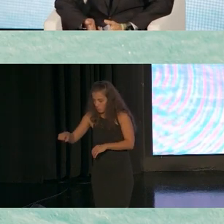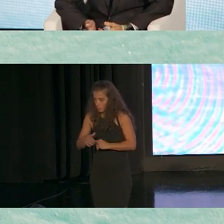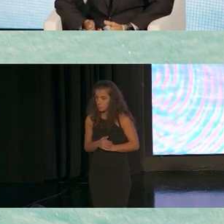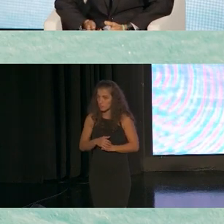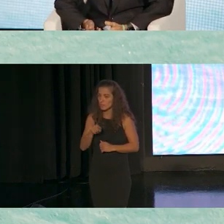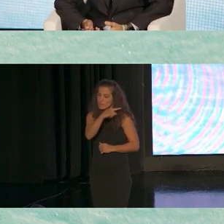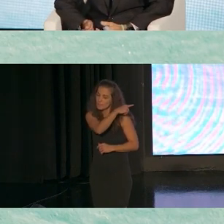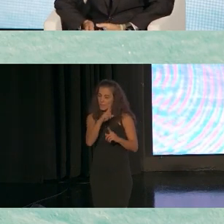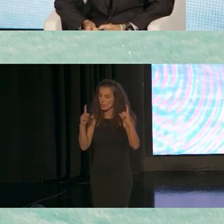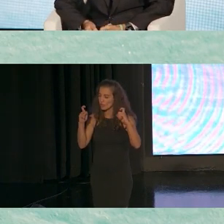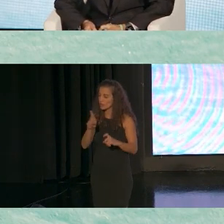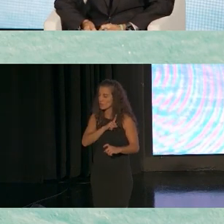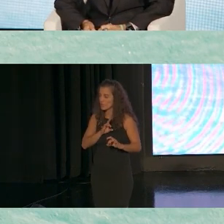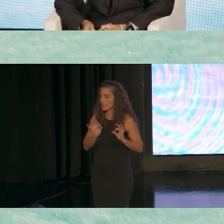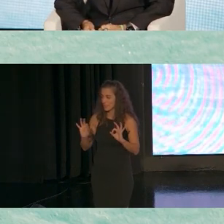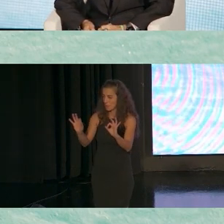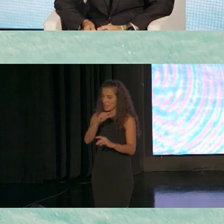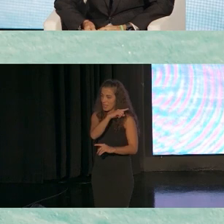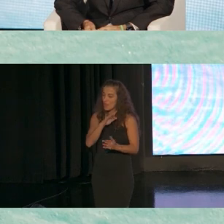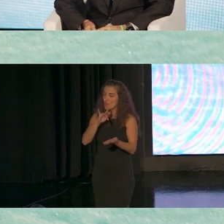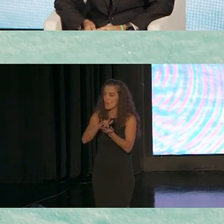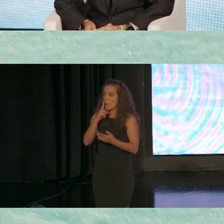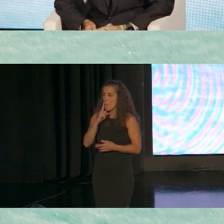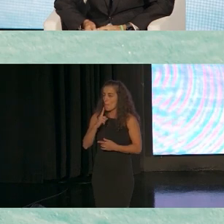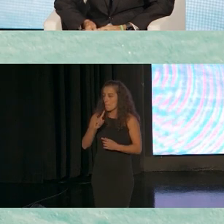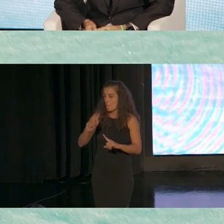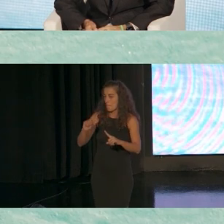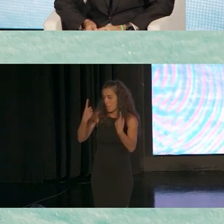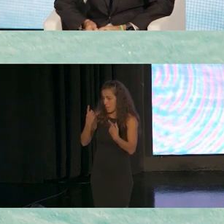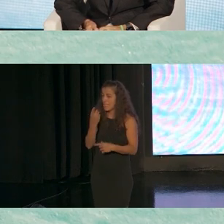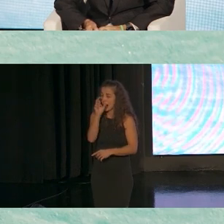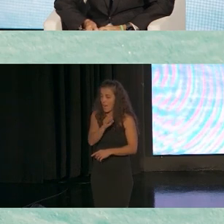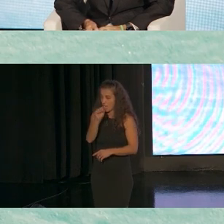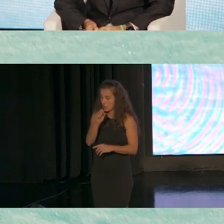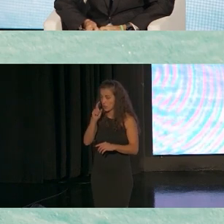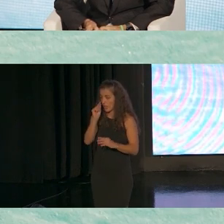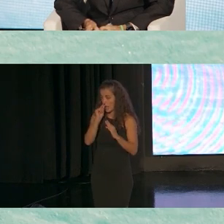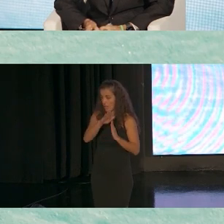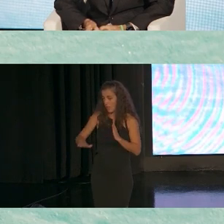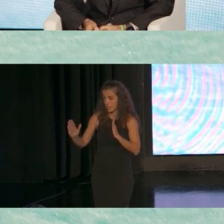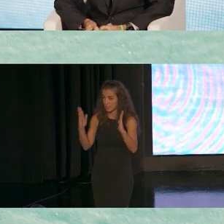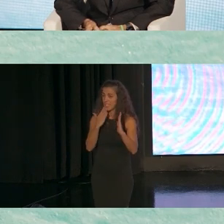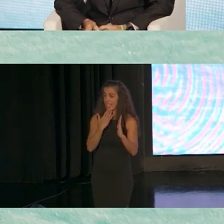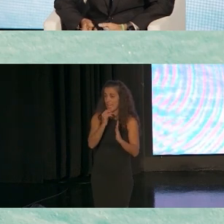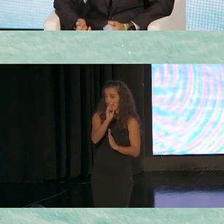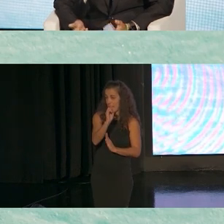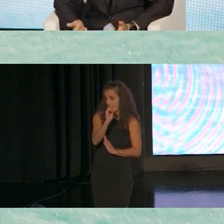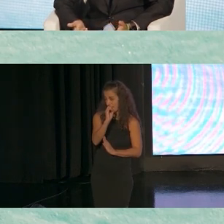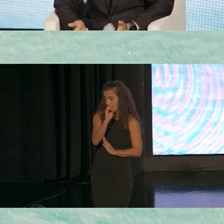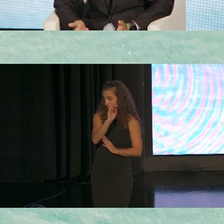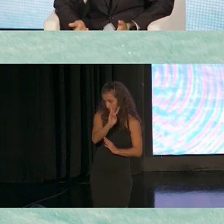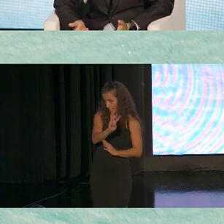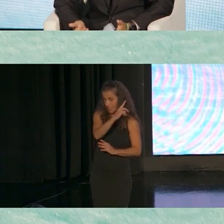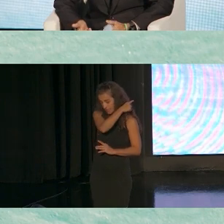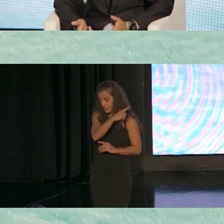especial era el primer año de infantil ahí con 3 años y el colegio es un